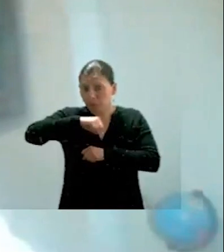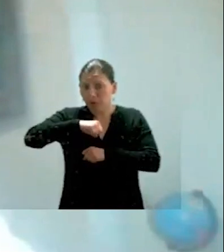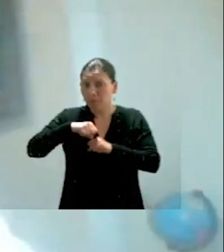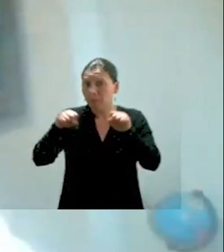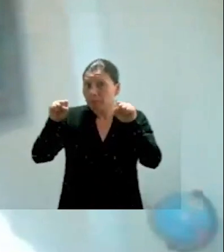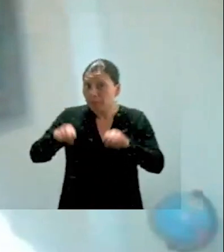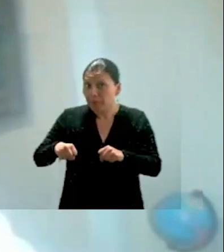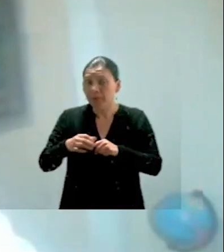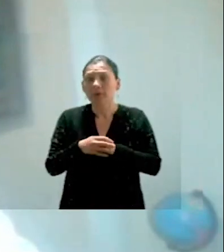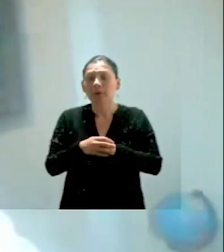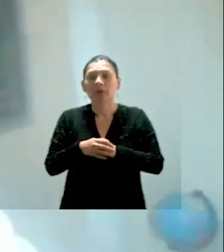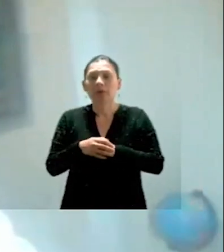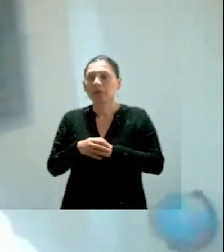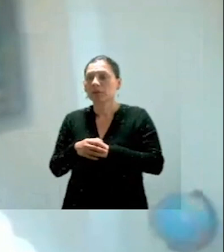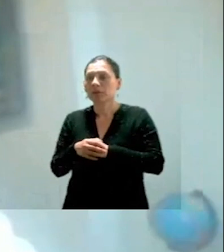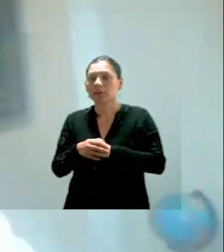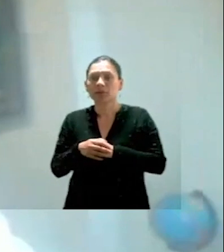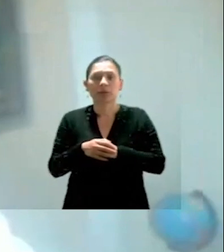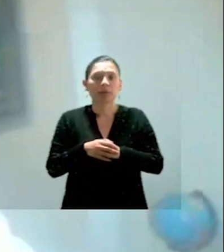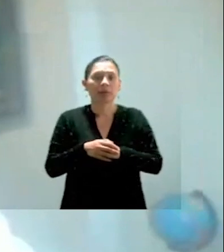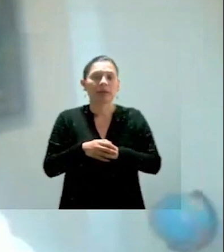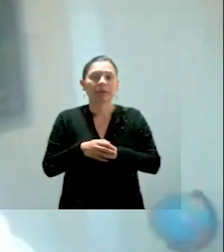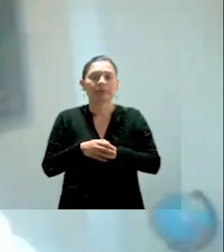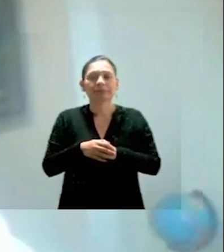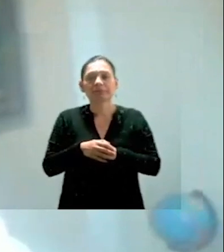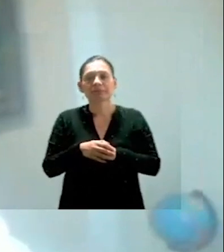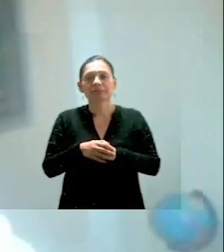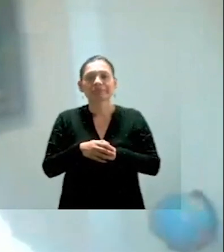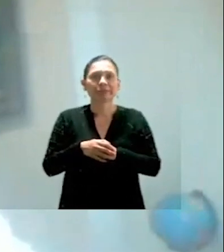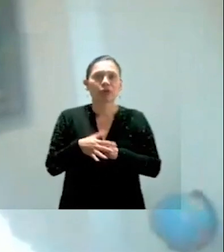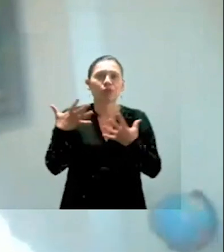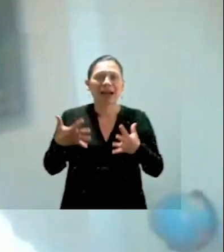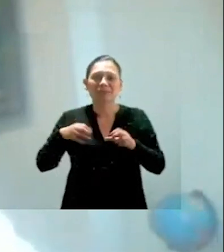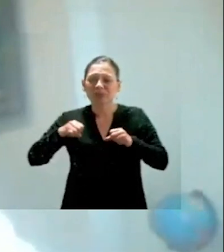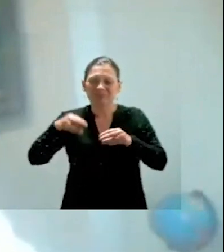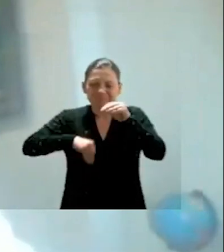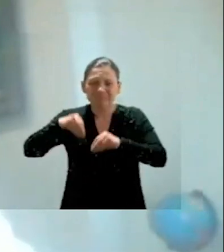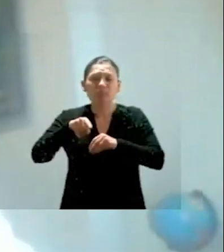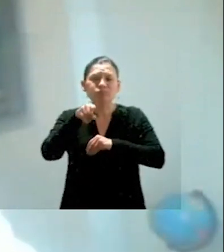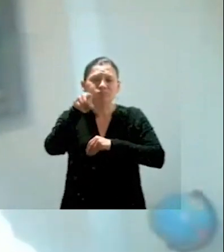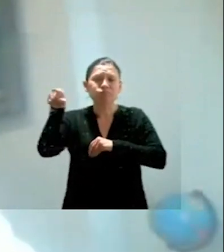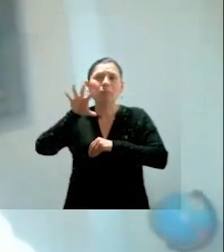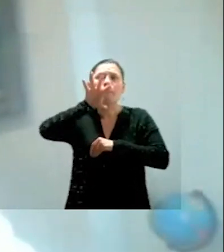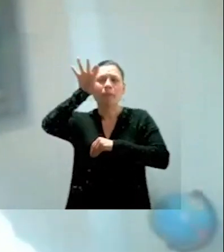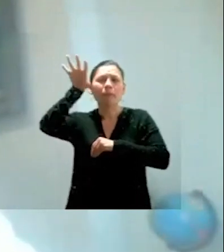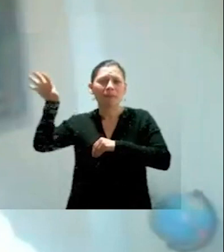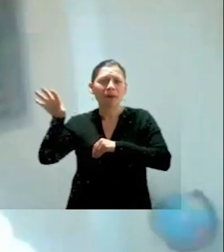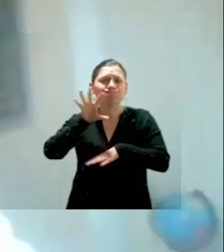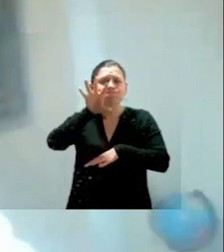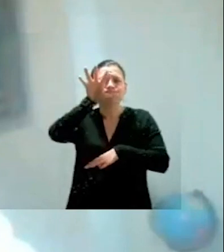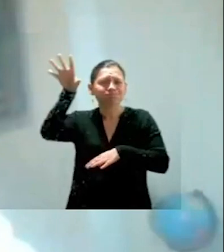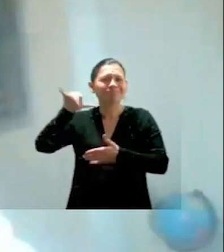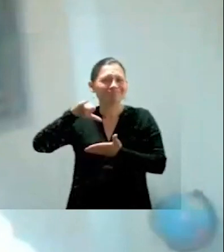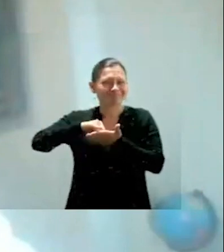de otros derechos. Siempre están las cortes con ganas de crear más derechos a favor